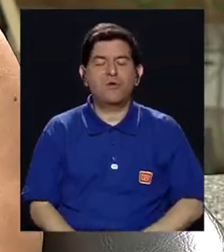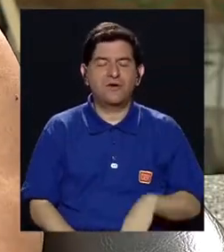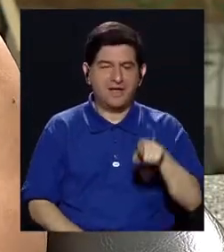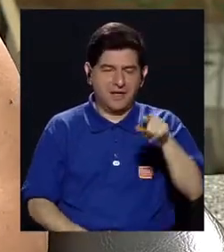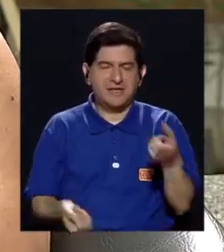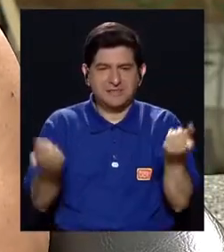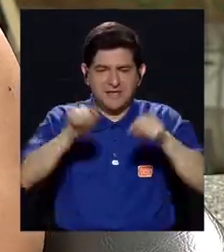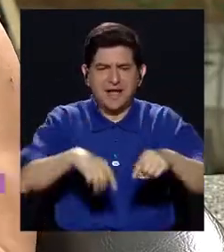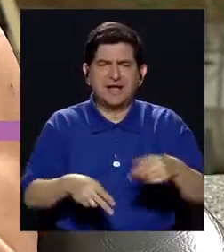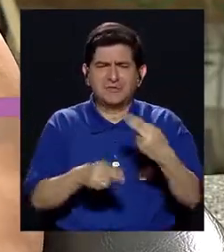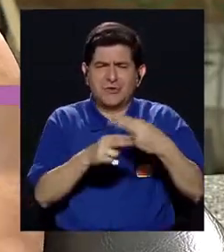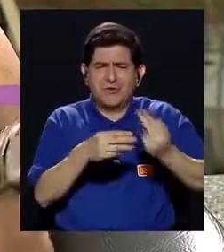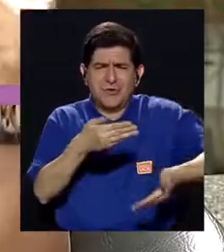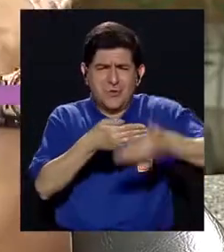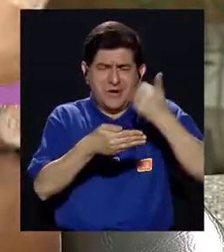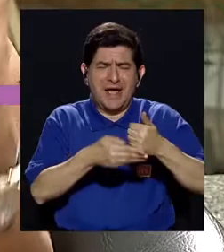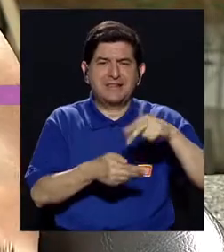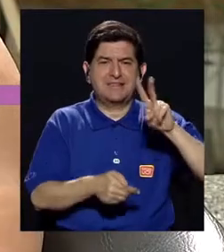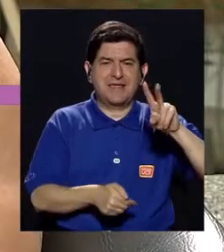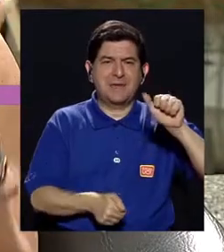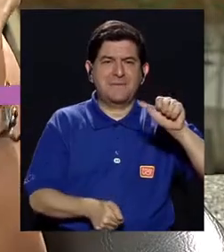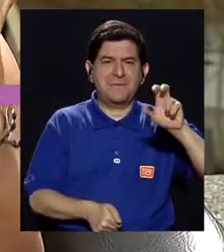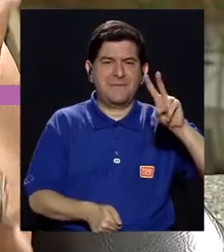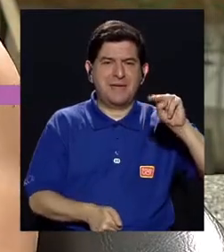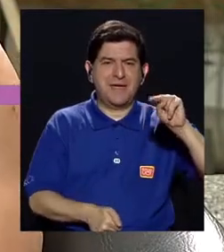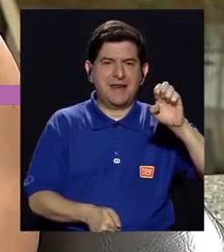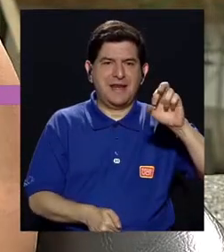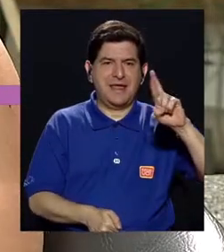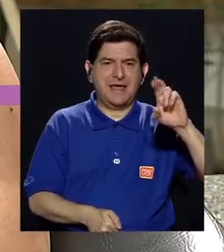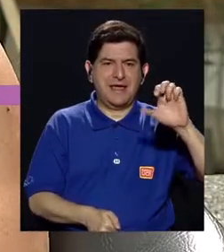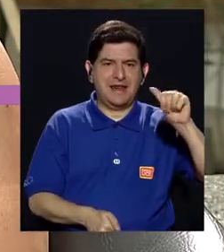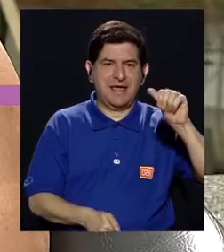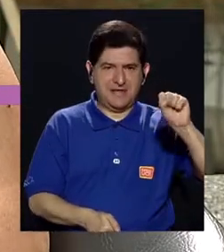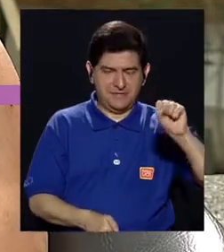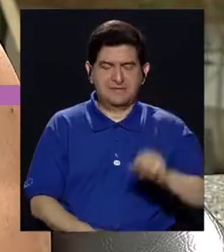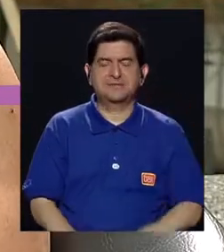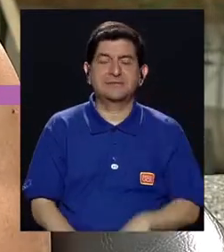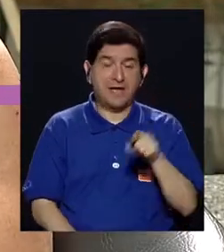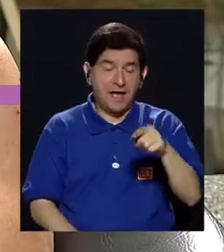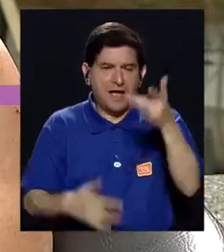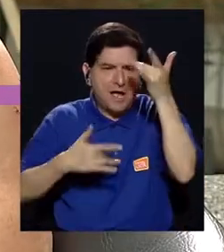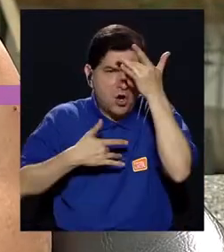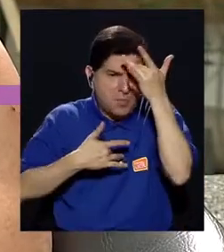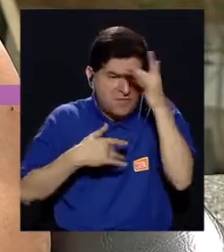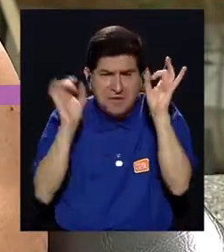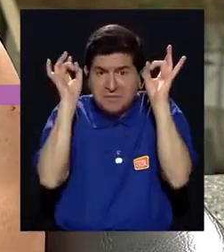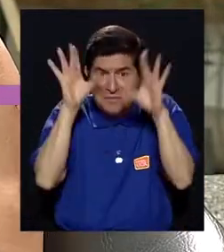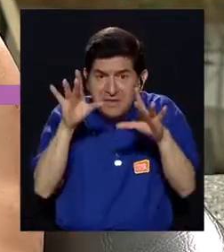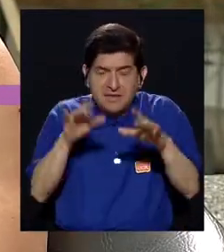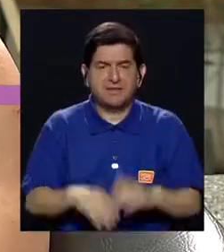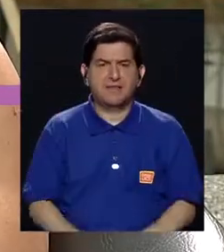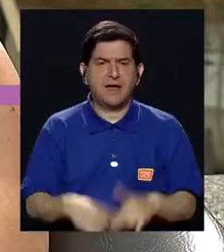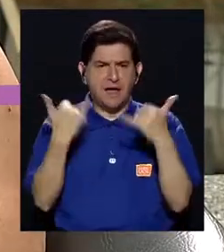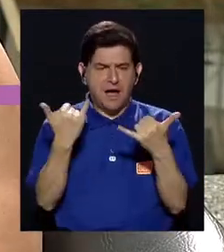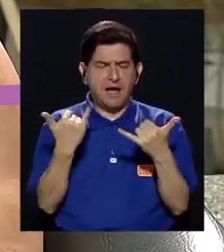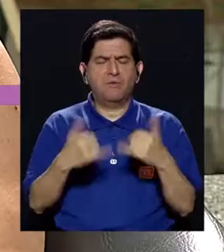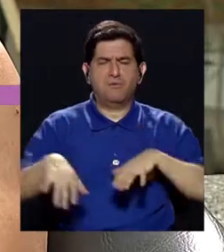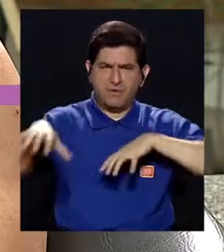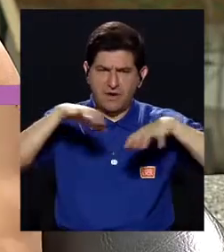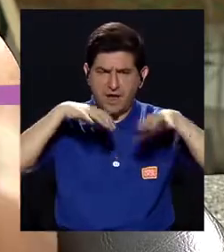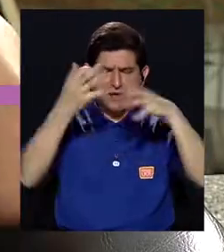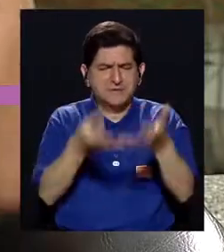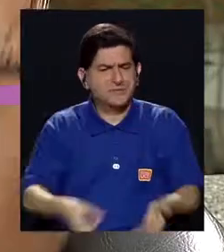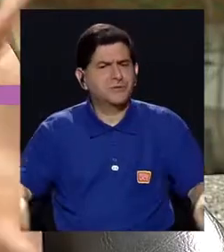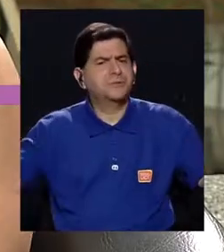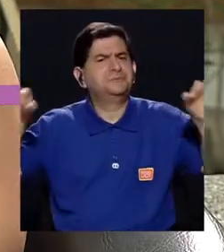también empezamos, es todo un acto importantísimo de avance en los derechos humanos, hablar ya de la